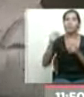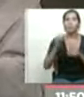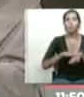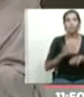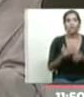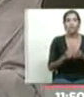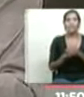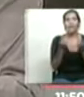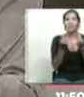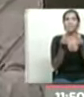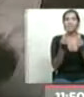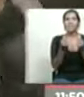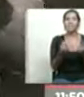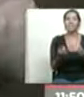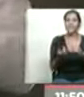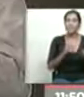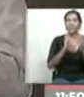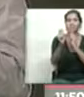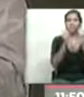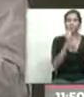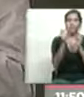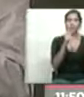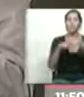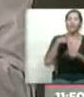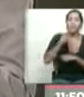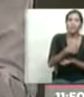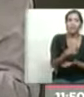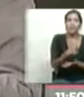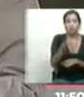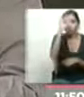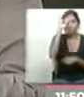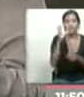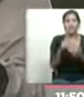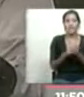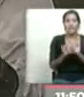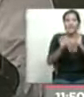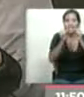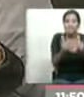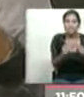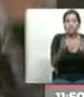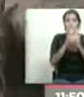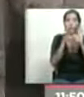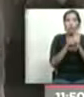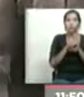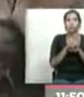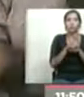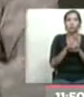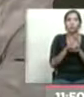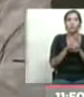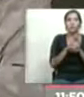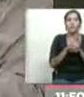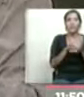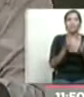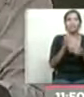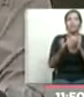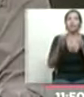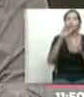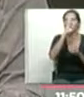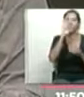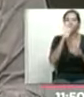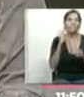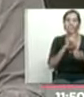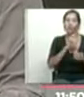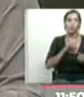la plata que ellos le iban a transferir para pagar, no sé, el inicio del curso, etcétera, etcétera, estaba en un banco francés y no lo